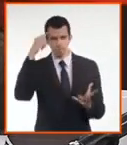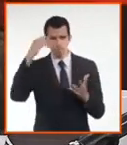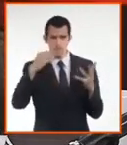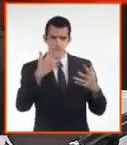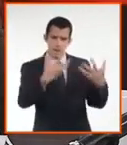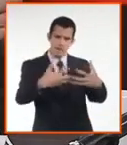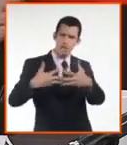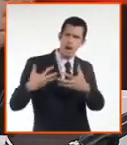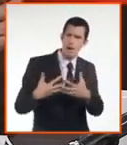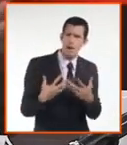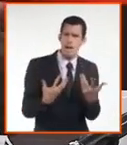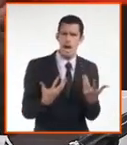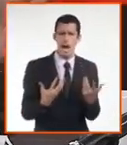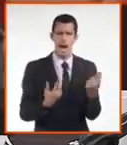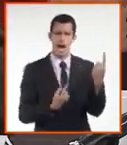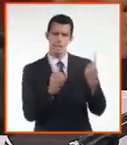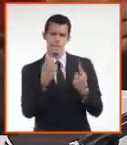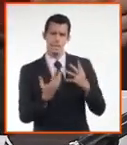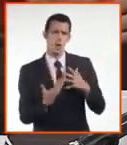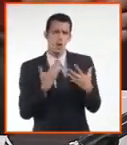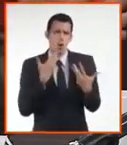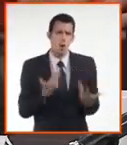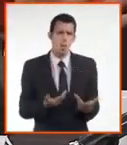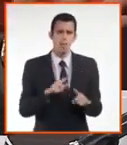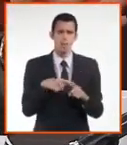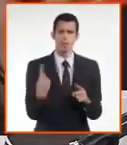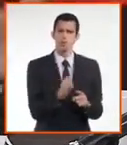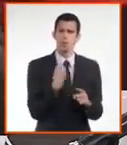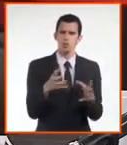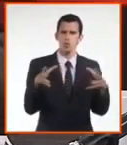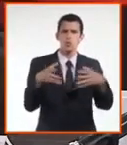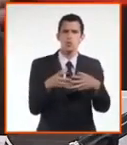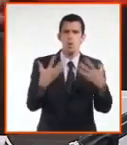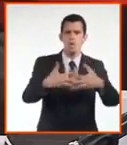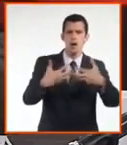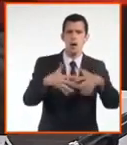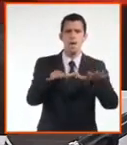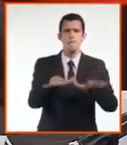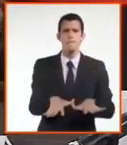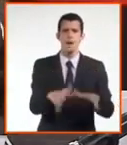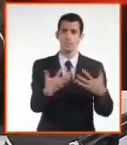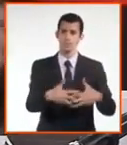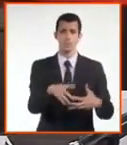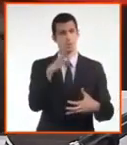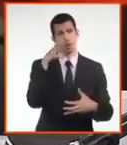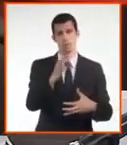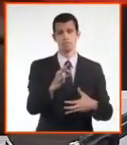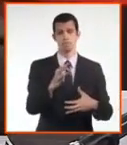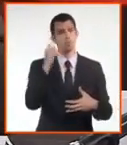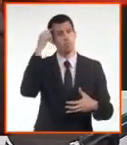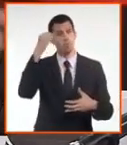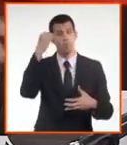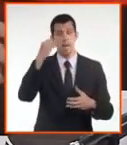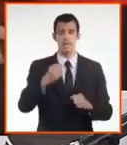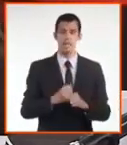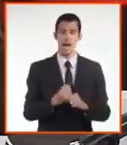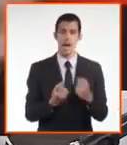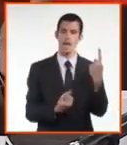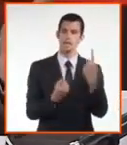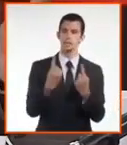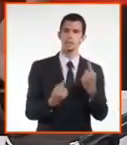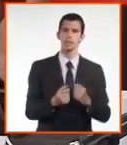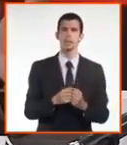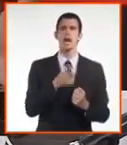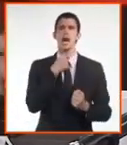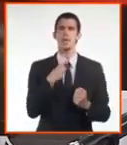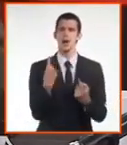web no tuviéramos que parar la producción algunas máquinas que trabajaban con cuatro canales empezaron a trabajar con